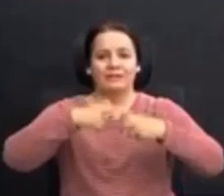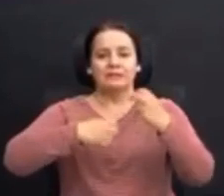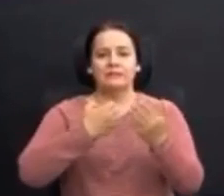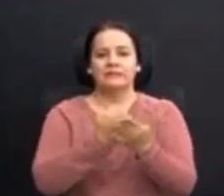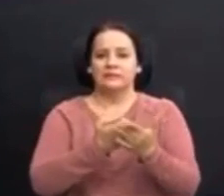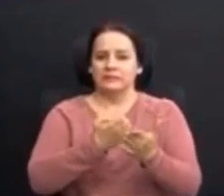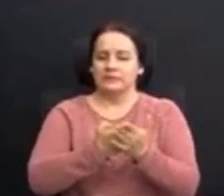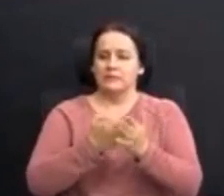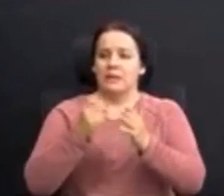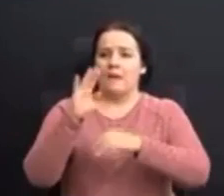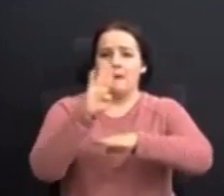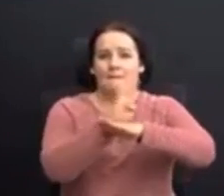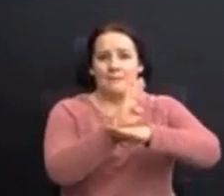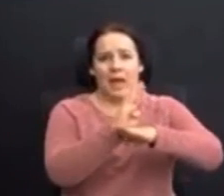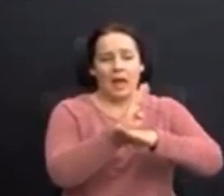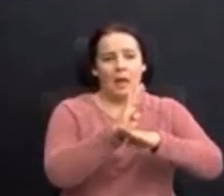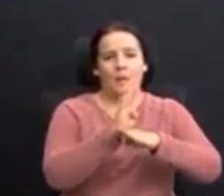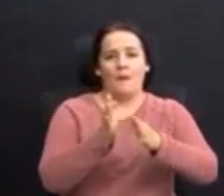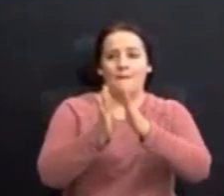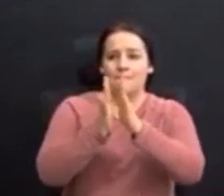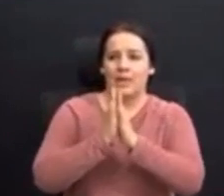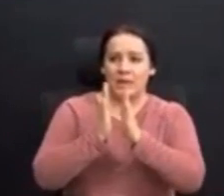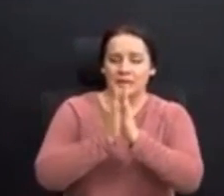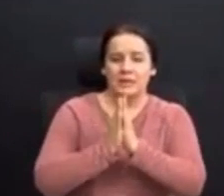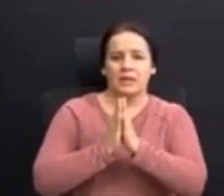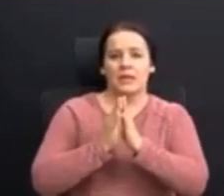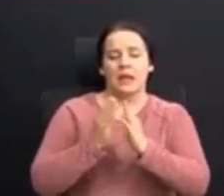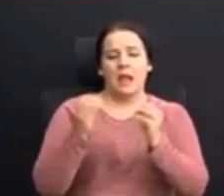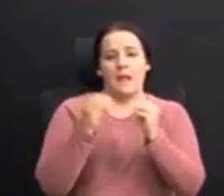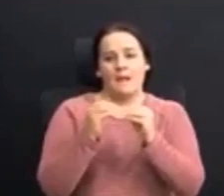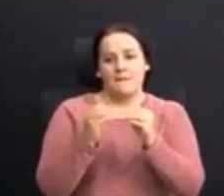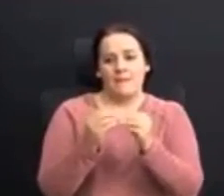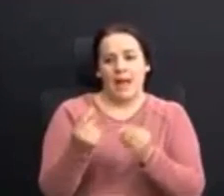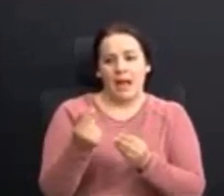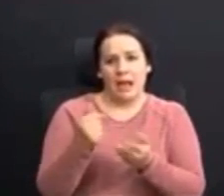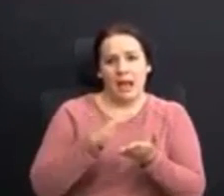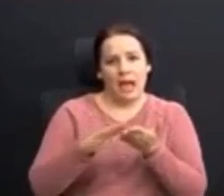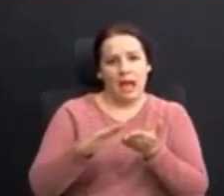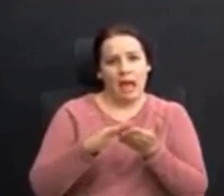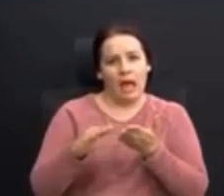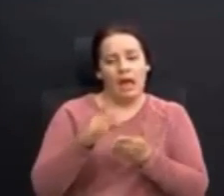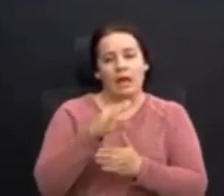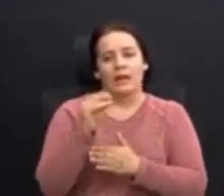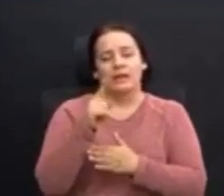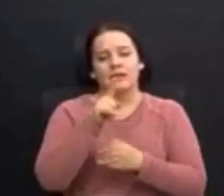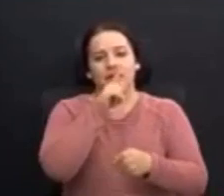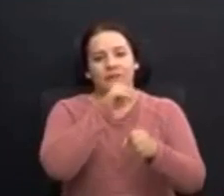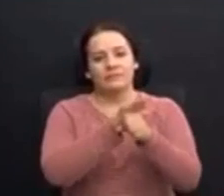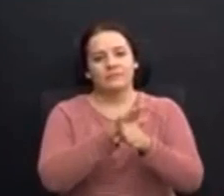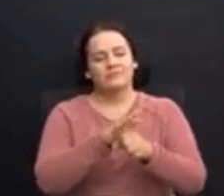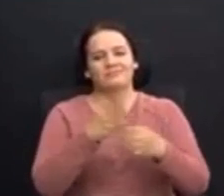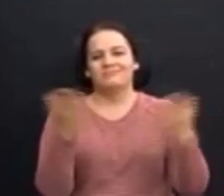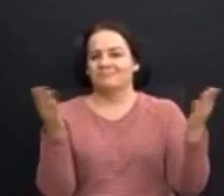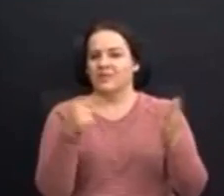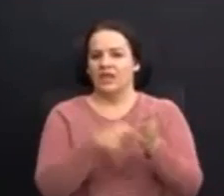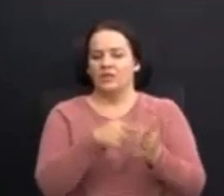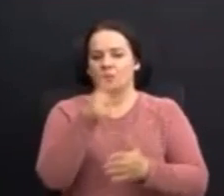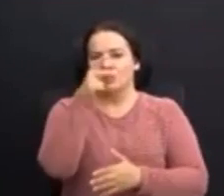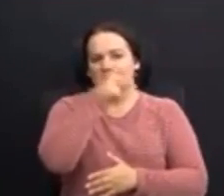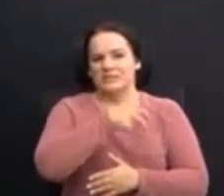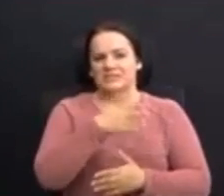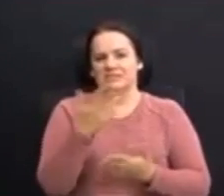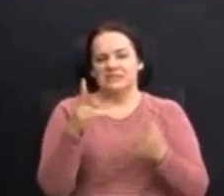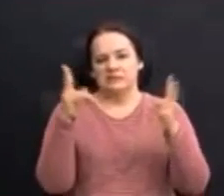van a pedir flujos de caja, van a pedir garantías. O sea, es un chiste, es una broma de mal